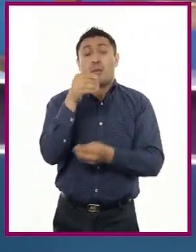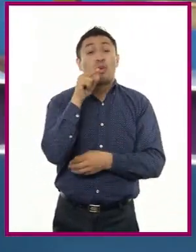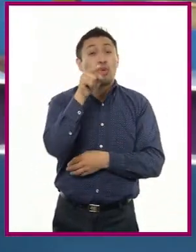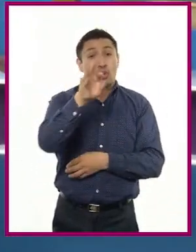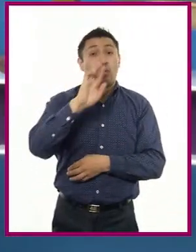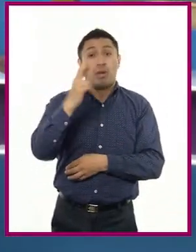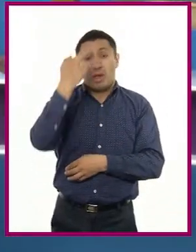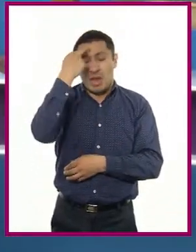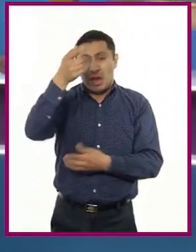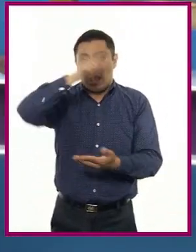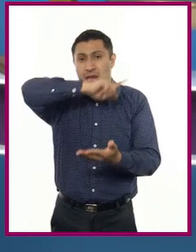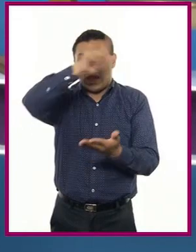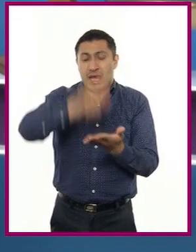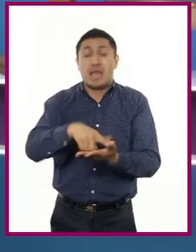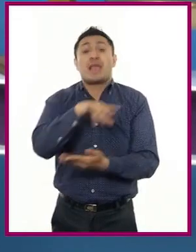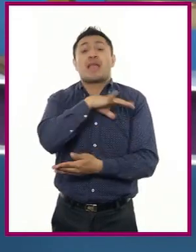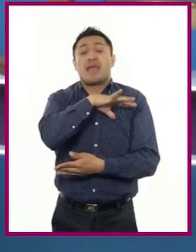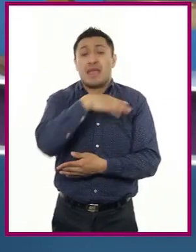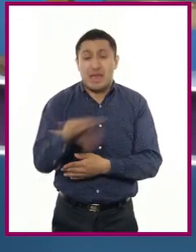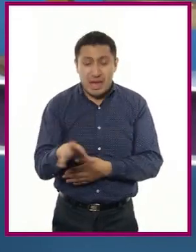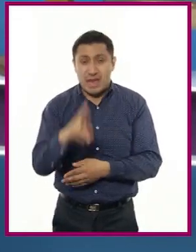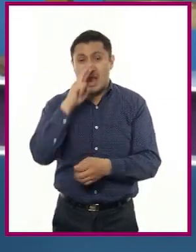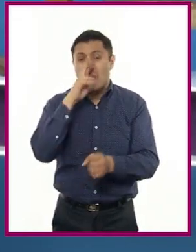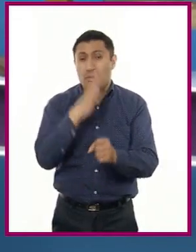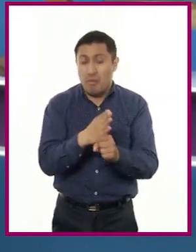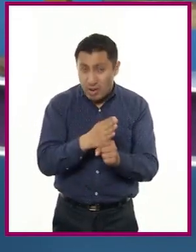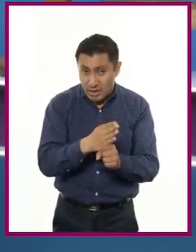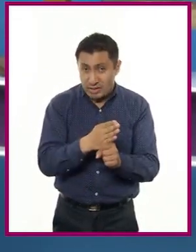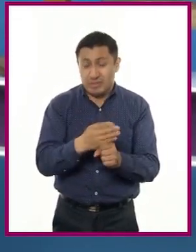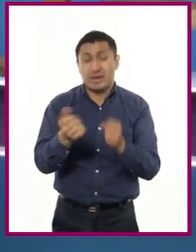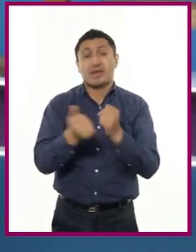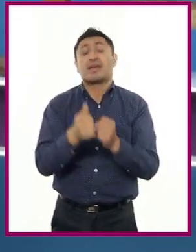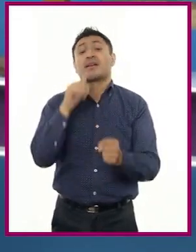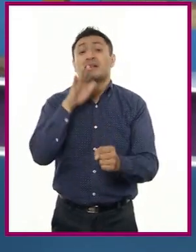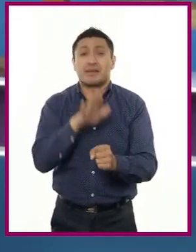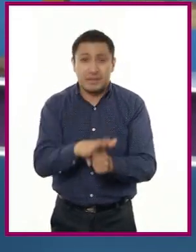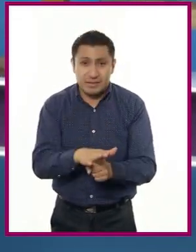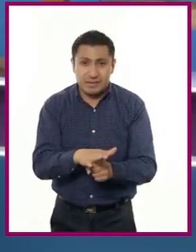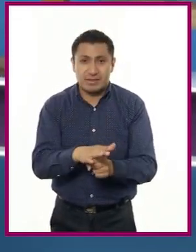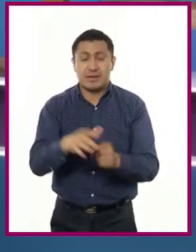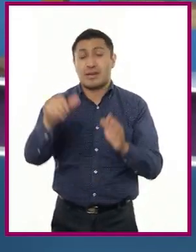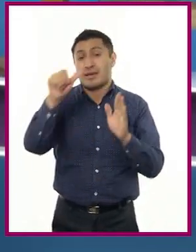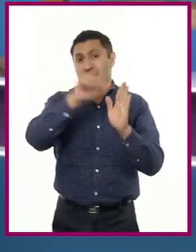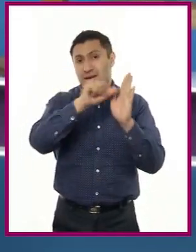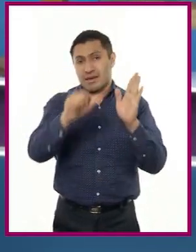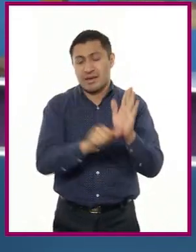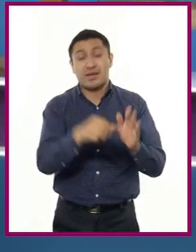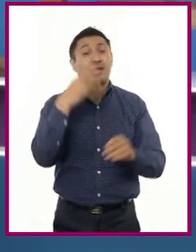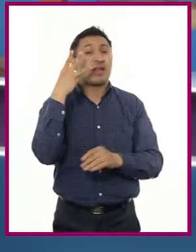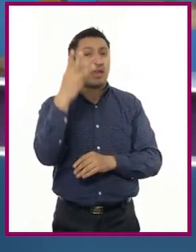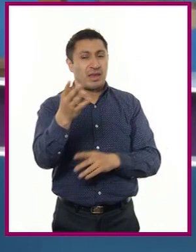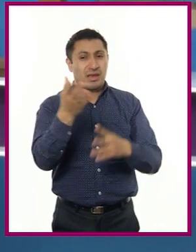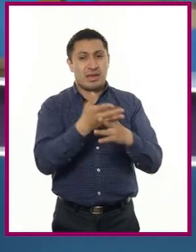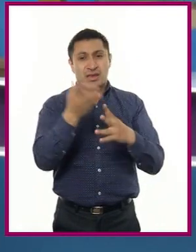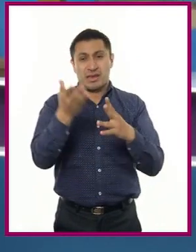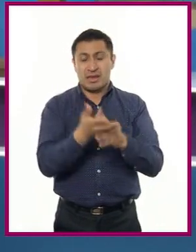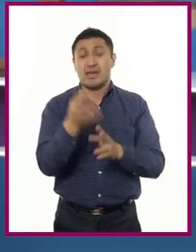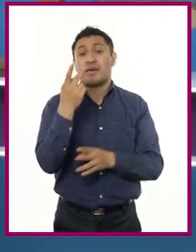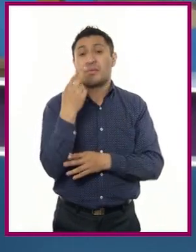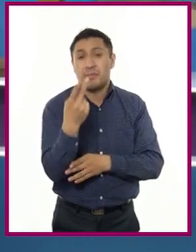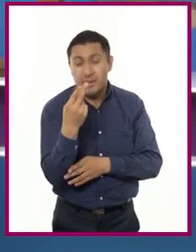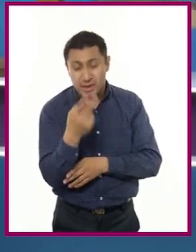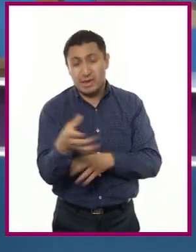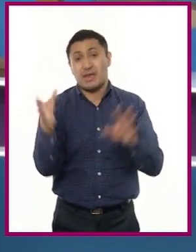que en la Ley General de Responsabilidades Administrativas, en el artículo 3, fracción 25,